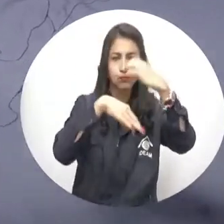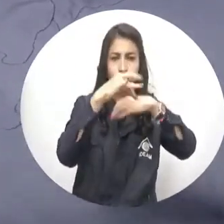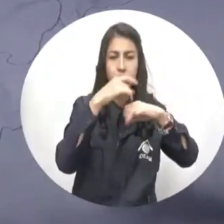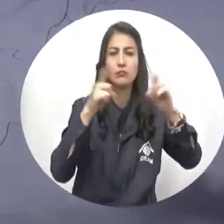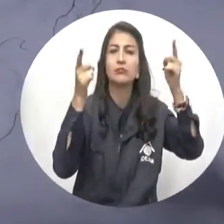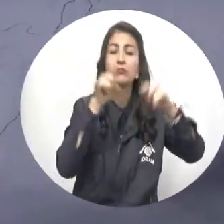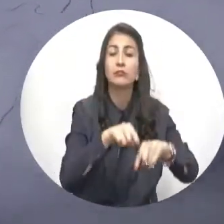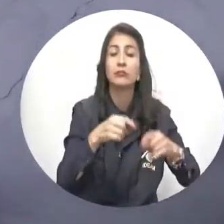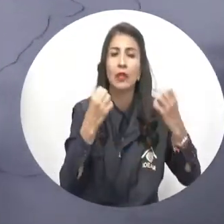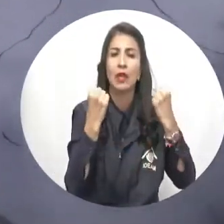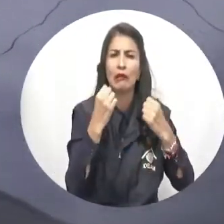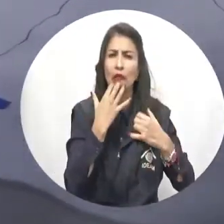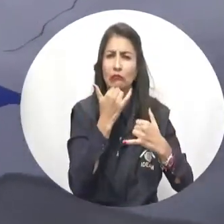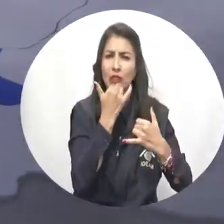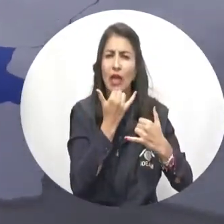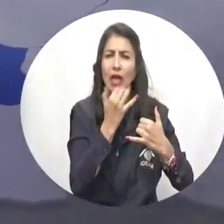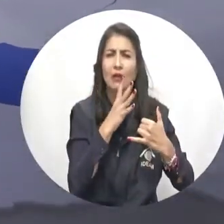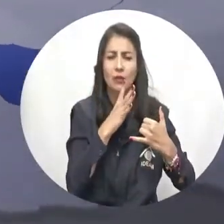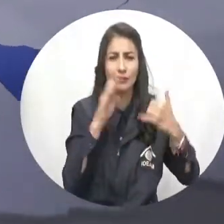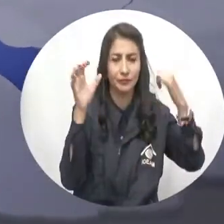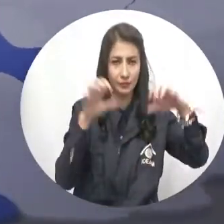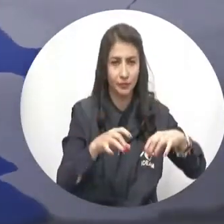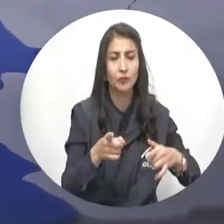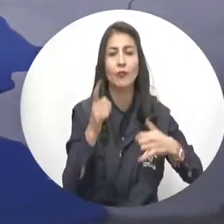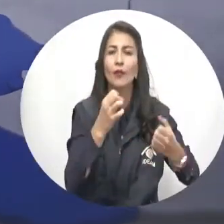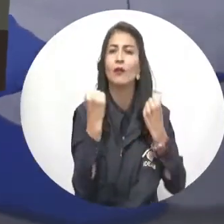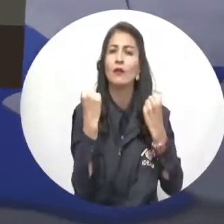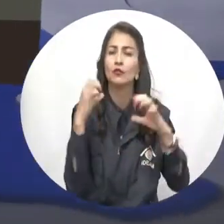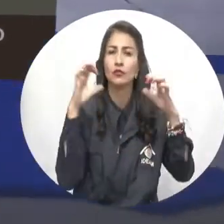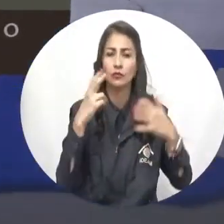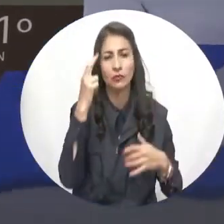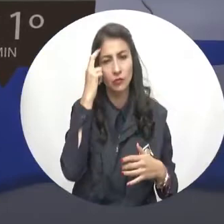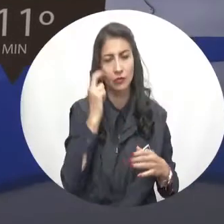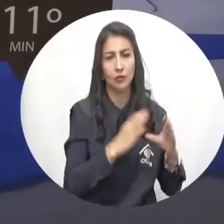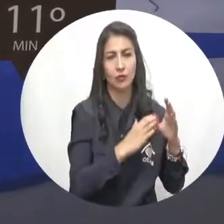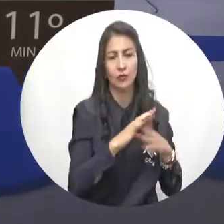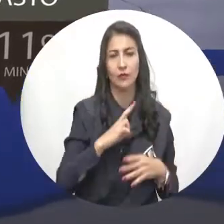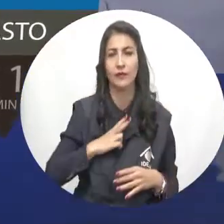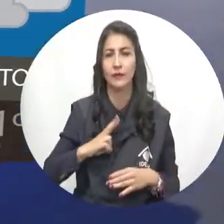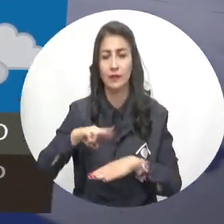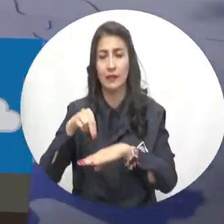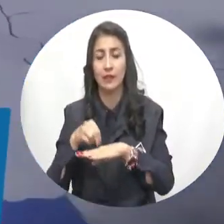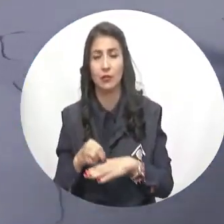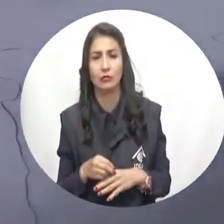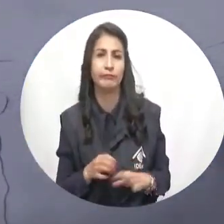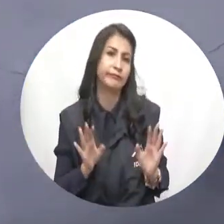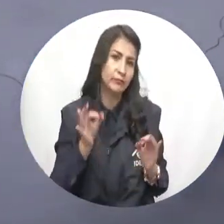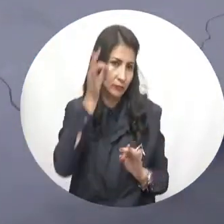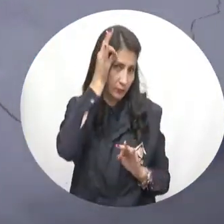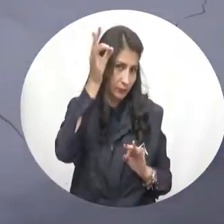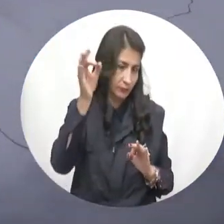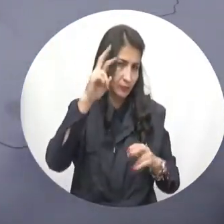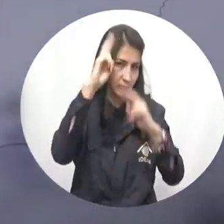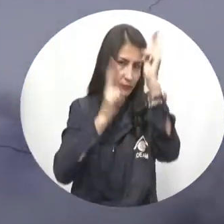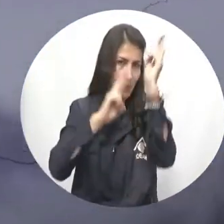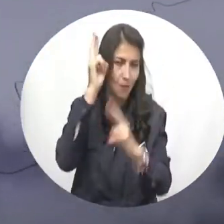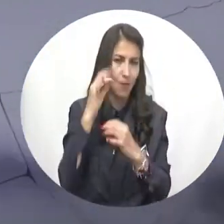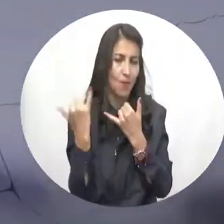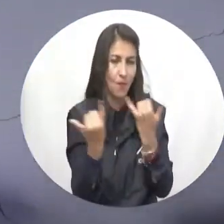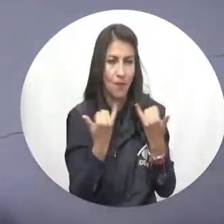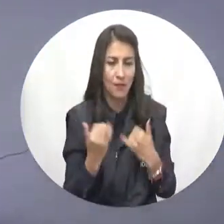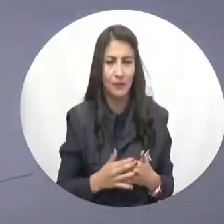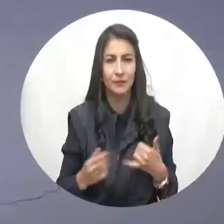nubes, además cargadas de agua. Persisten las lluvias intensas en Chocó, Cauca, Valle y Nariño, y no se descartan